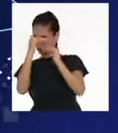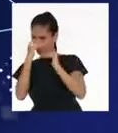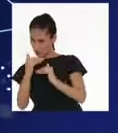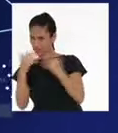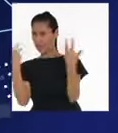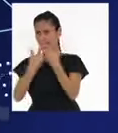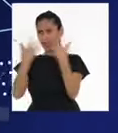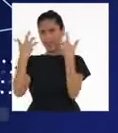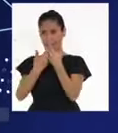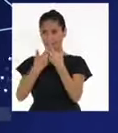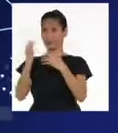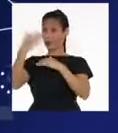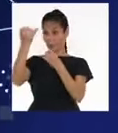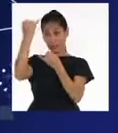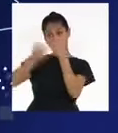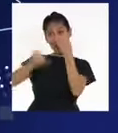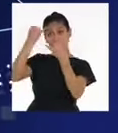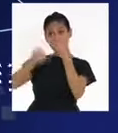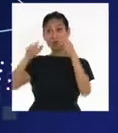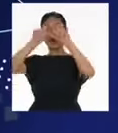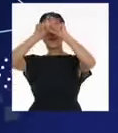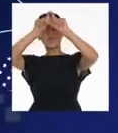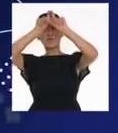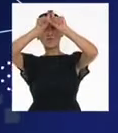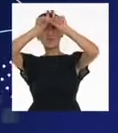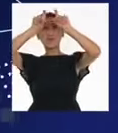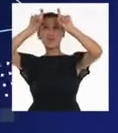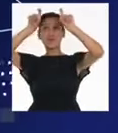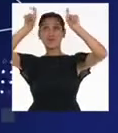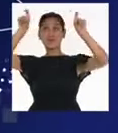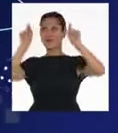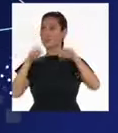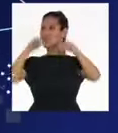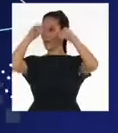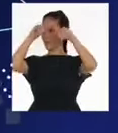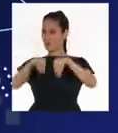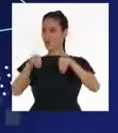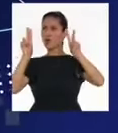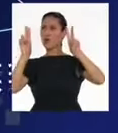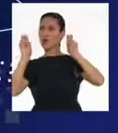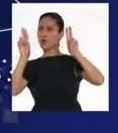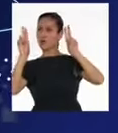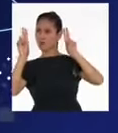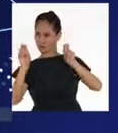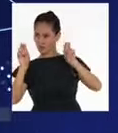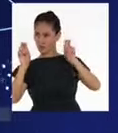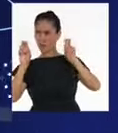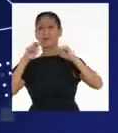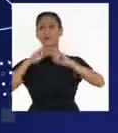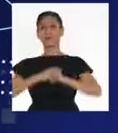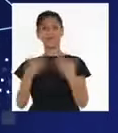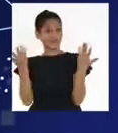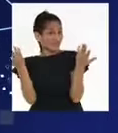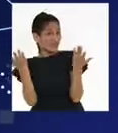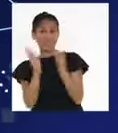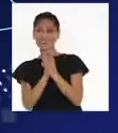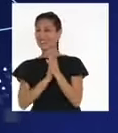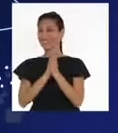colocamos un título al gráfico de barras que es el que define los datos que se representarán. ¡Tarán!